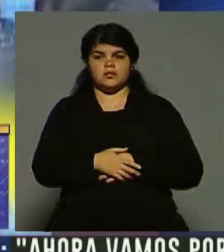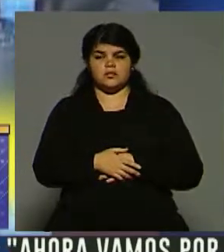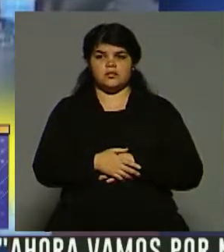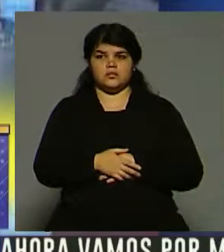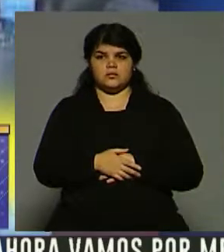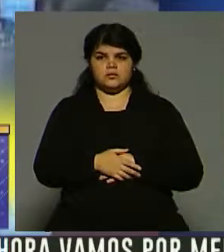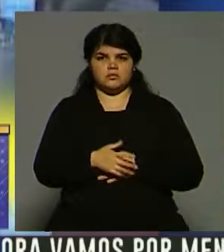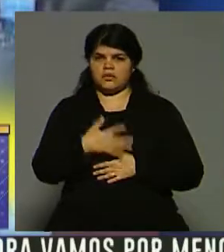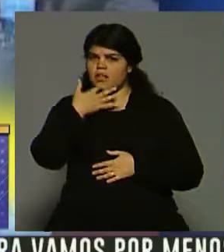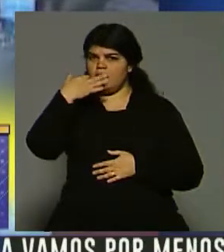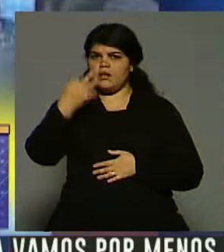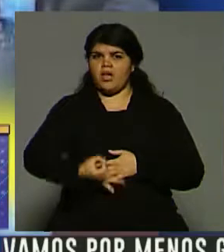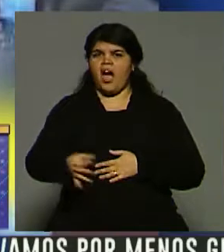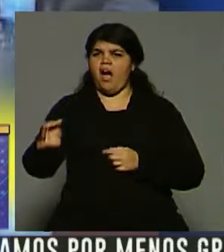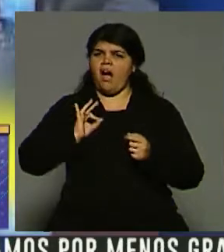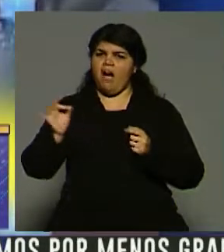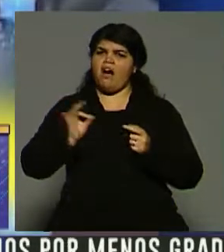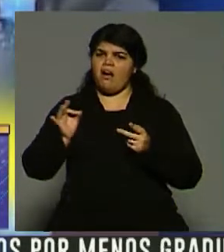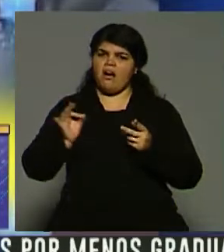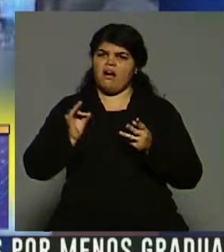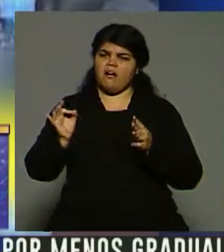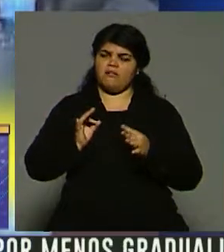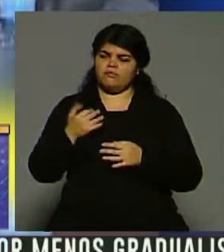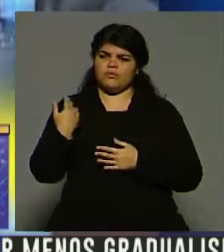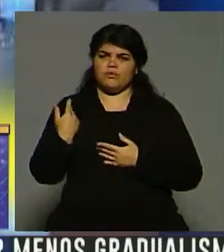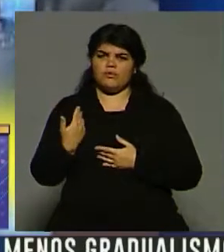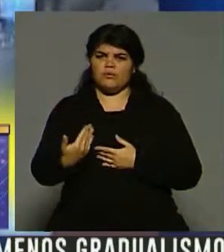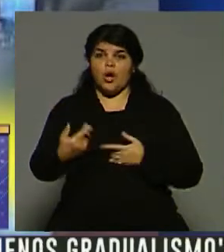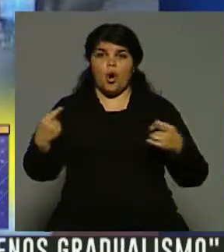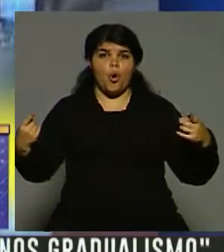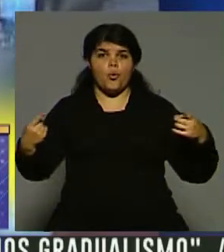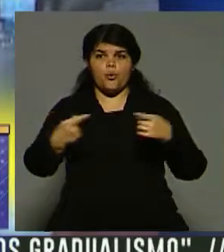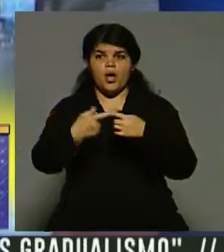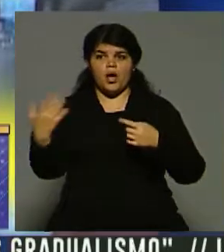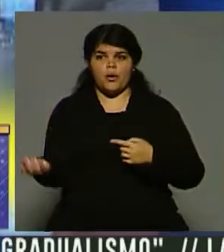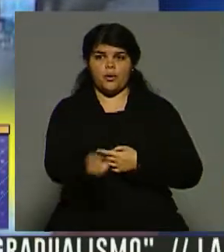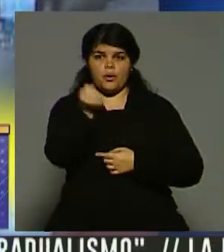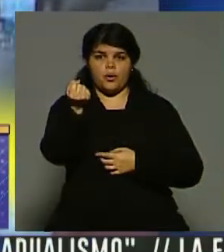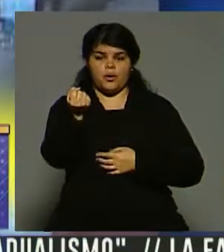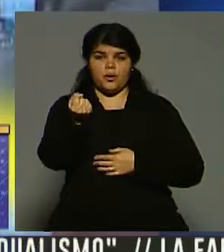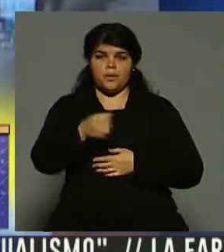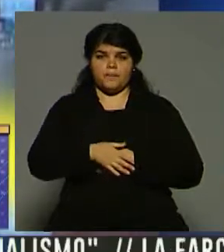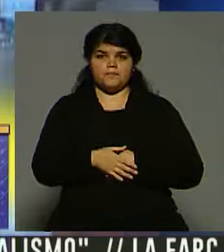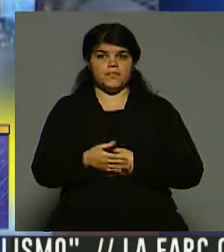Creo que había muchos años que no nos costaba lograr objetivos